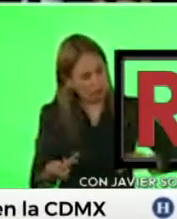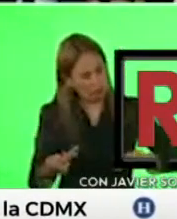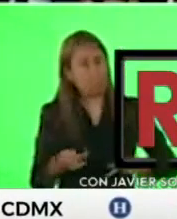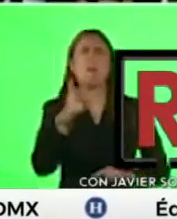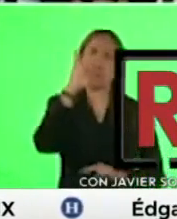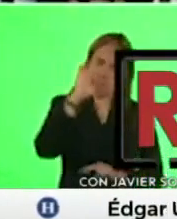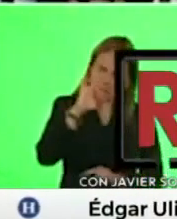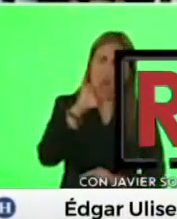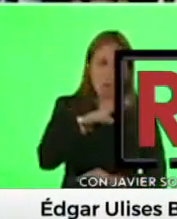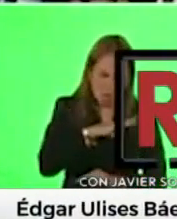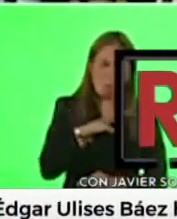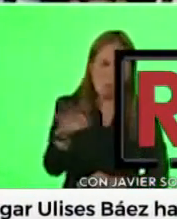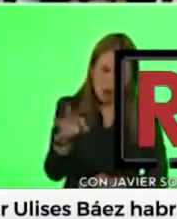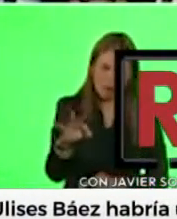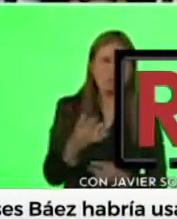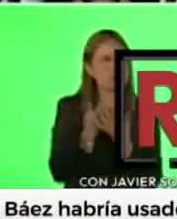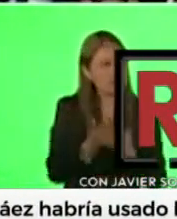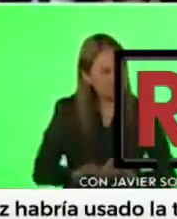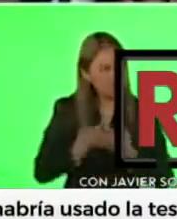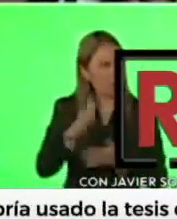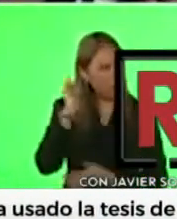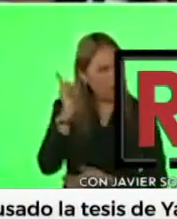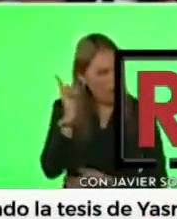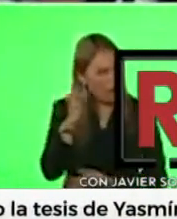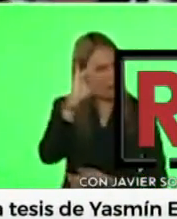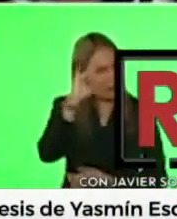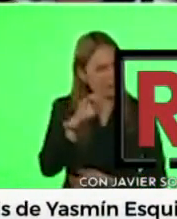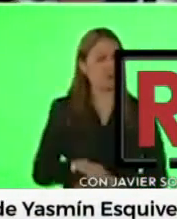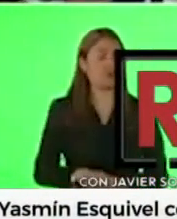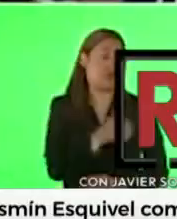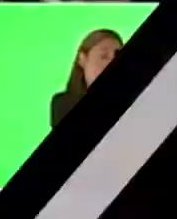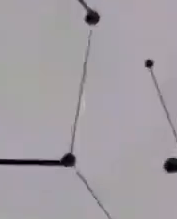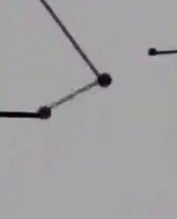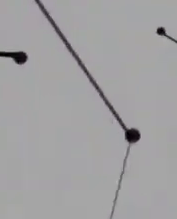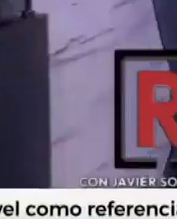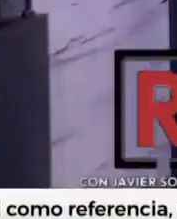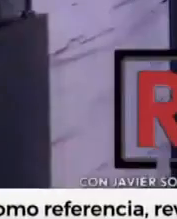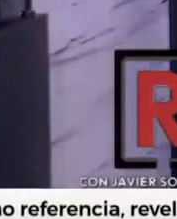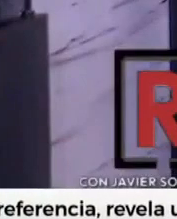bien, pues... yo creo que es un positivo muy importante, ¿no? Oye, y la ausencia del ingeniero Cárdenas,